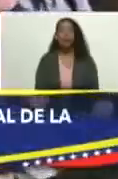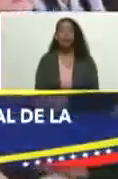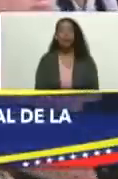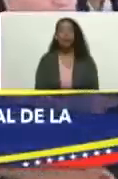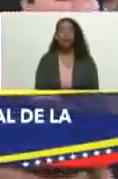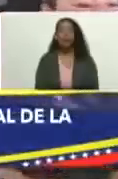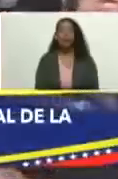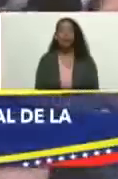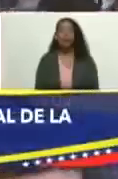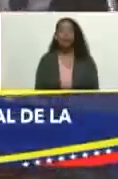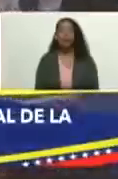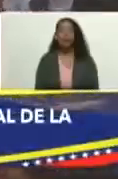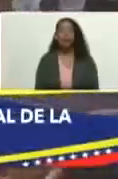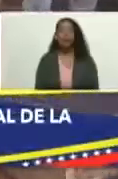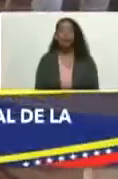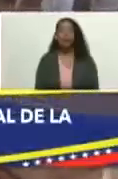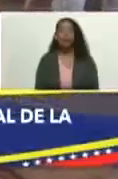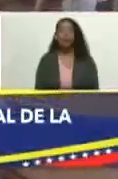Venezuela?